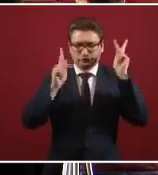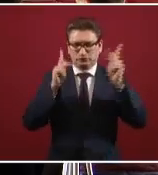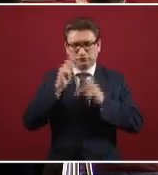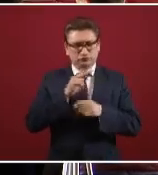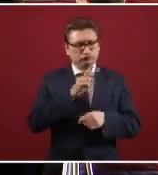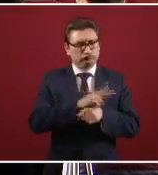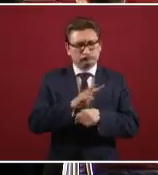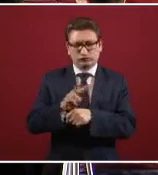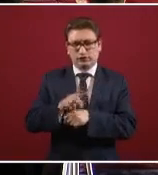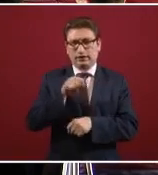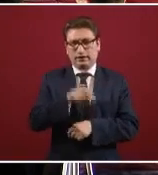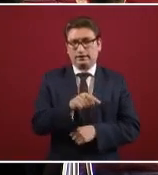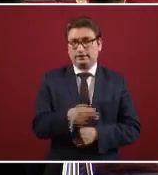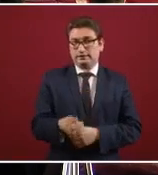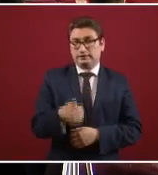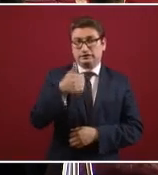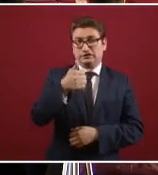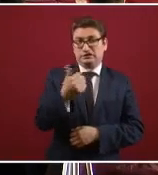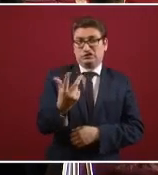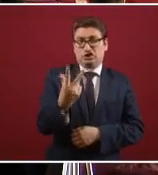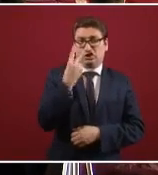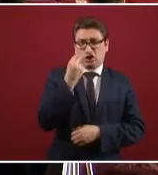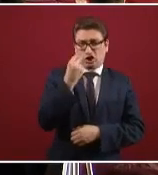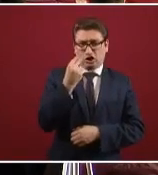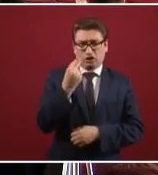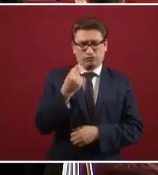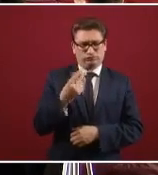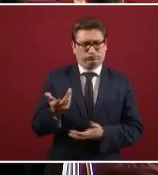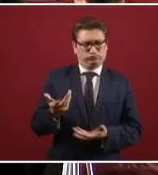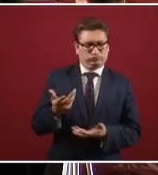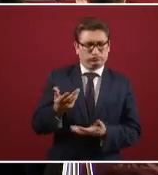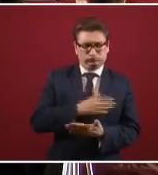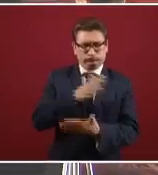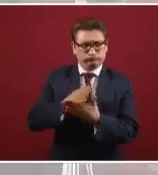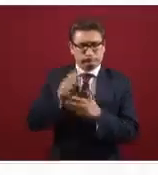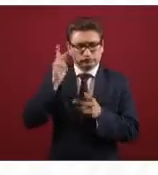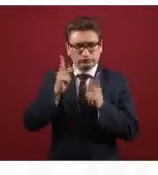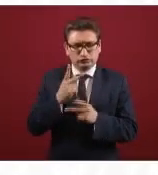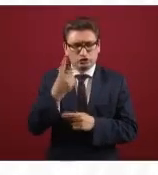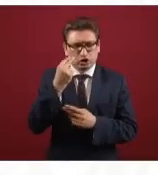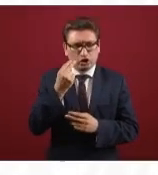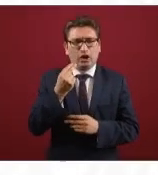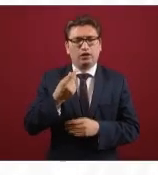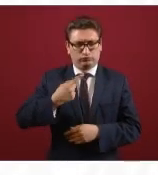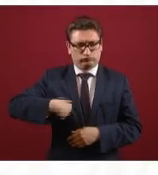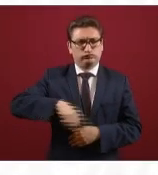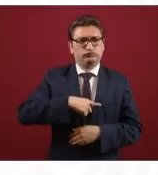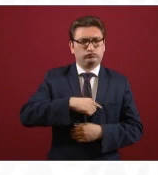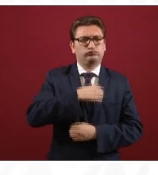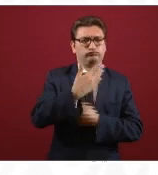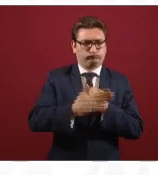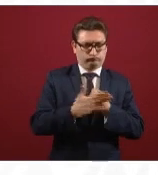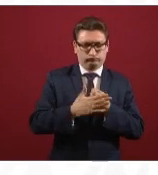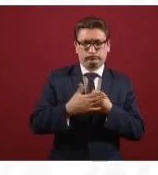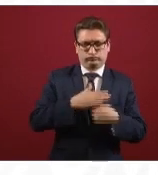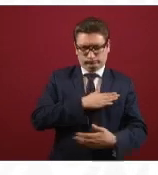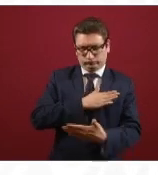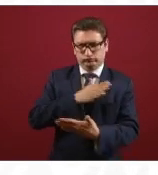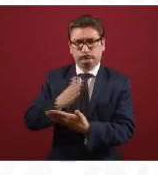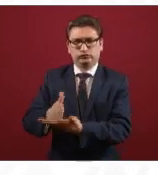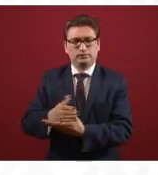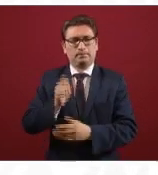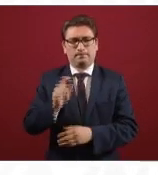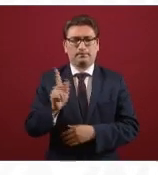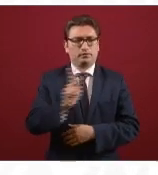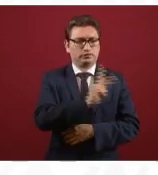6 se negaron a ser verificadas vamos a hacer ya pronto un operativo como el que hemos estado haciendo en gasolinas que